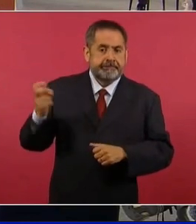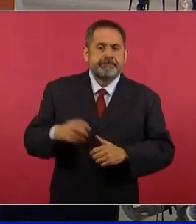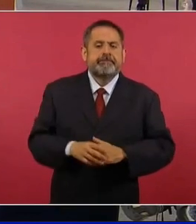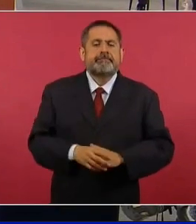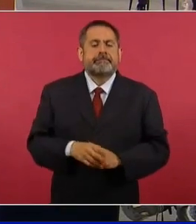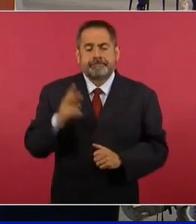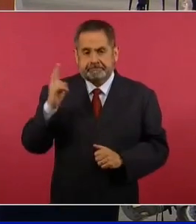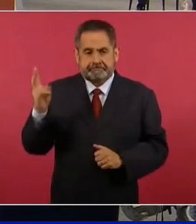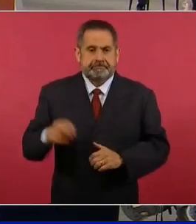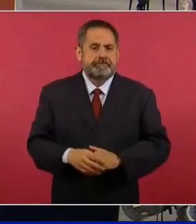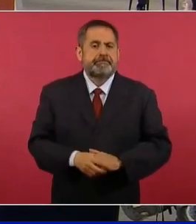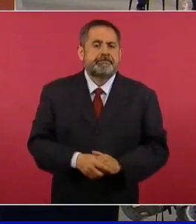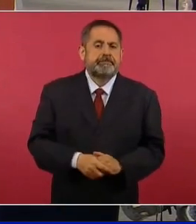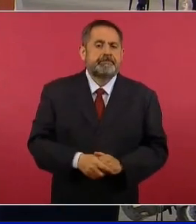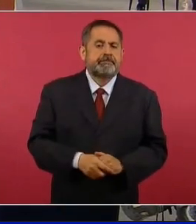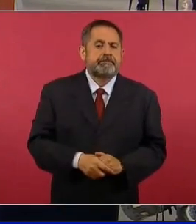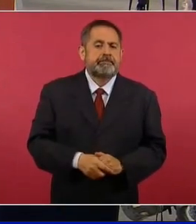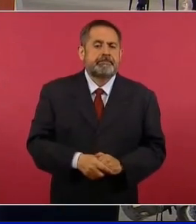miren,